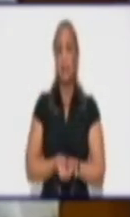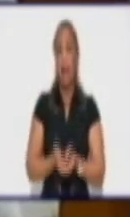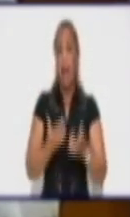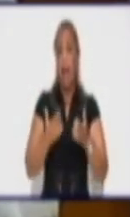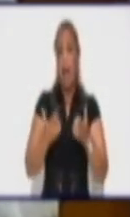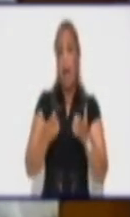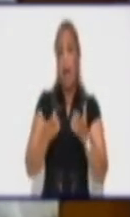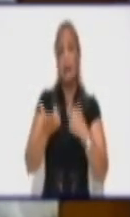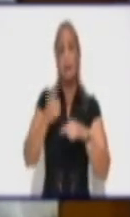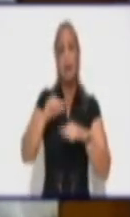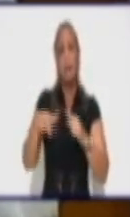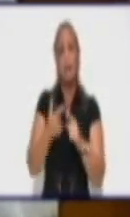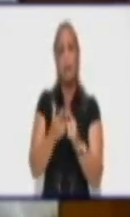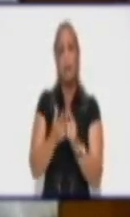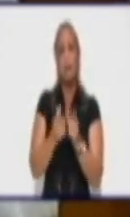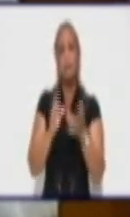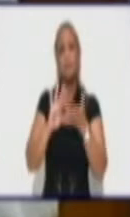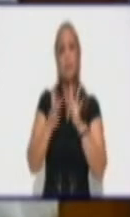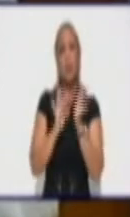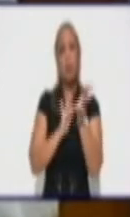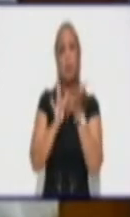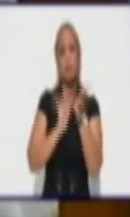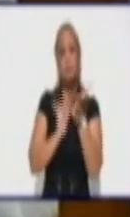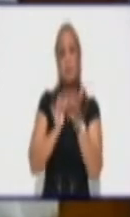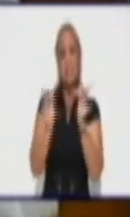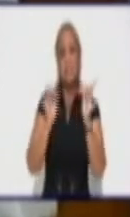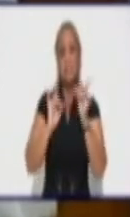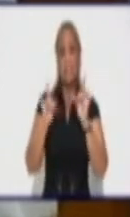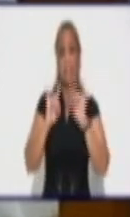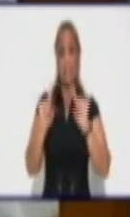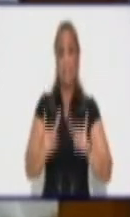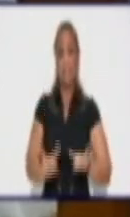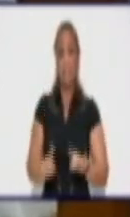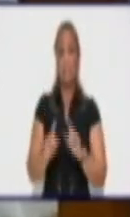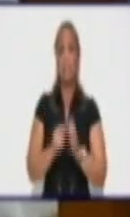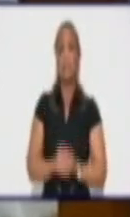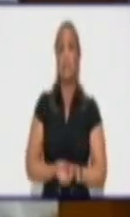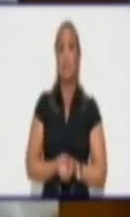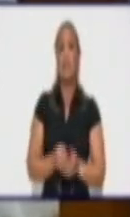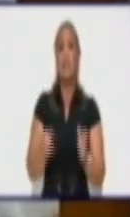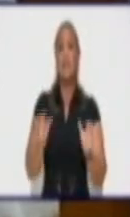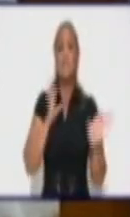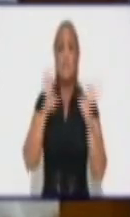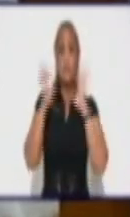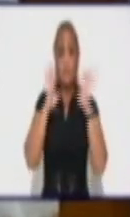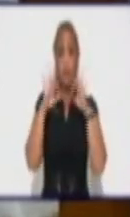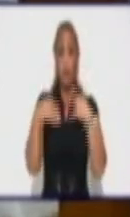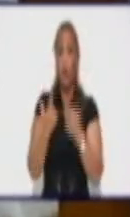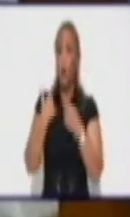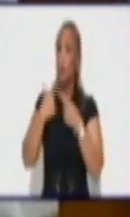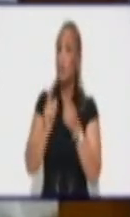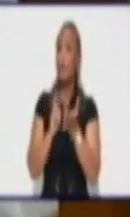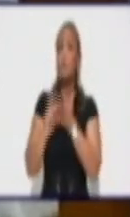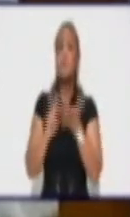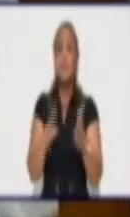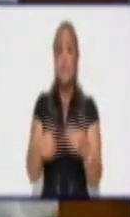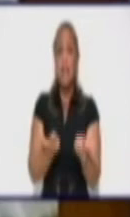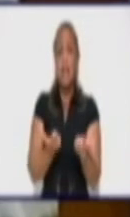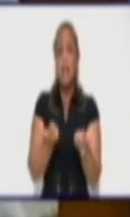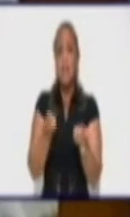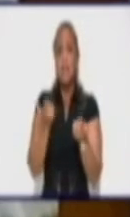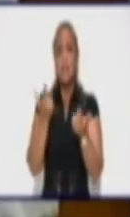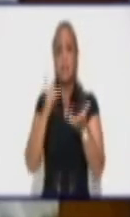del escenario digital y por otras vías y con otras medidas de los enemigos de la